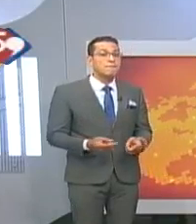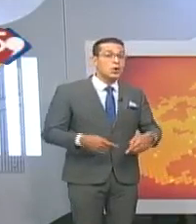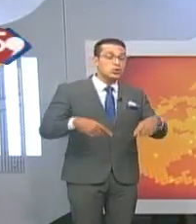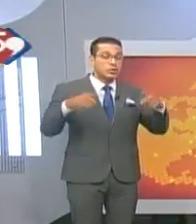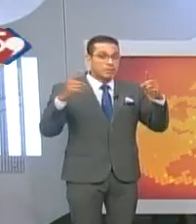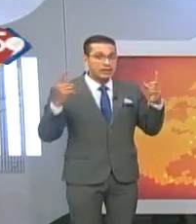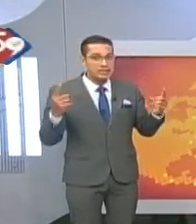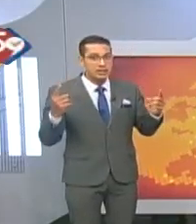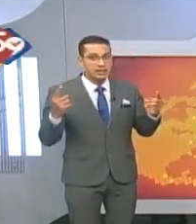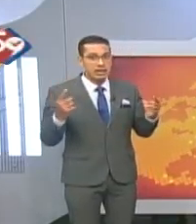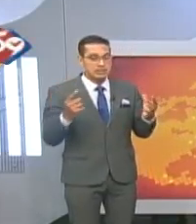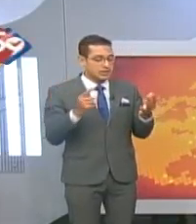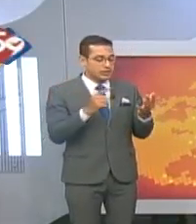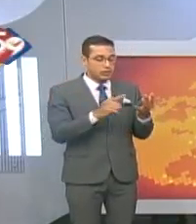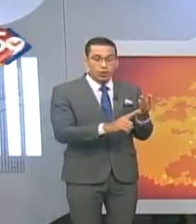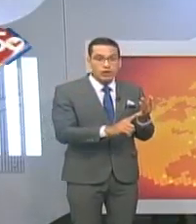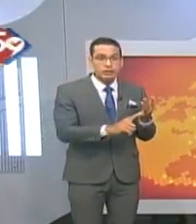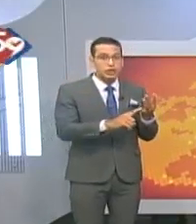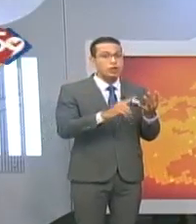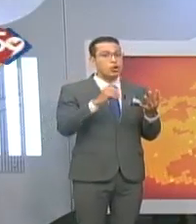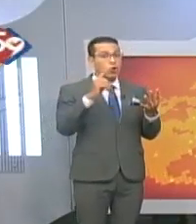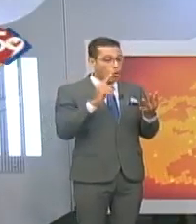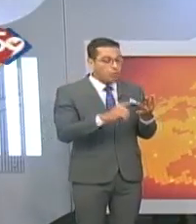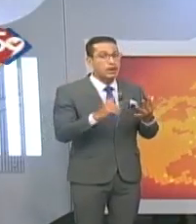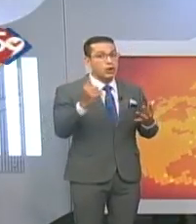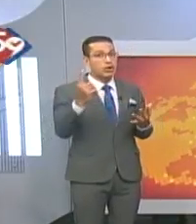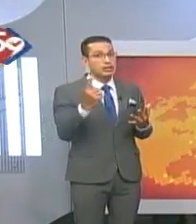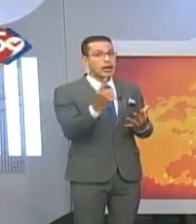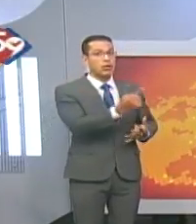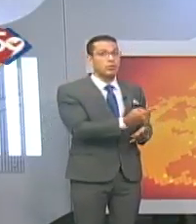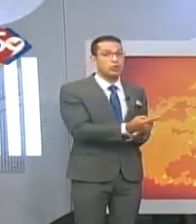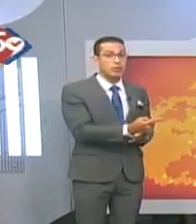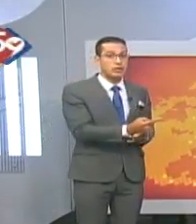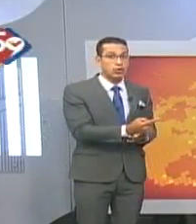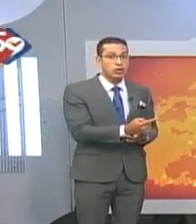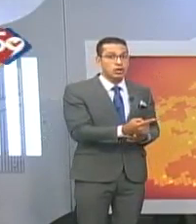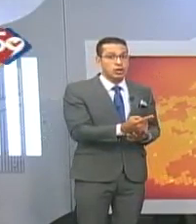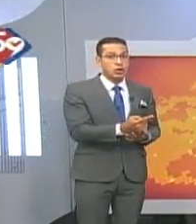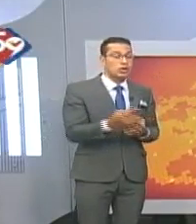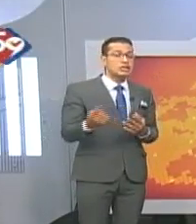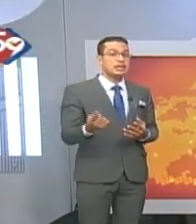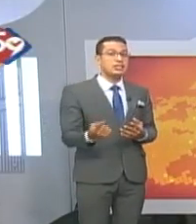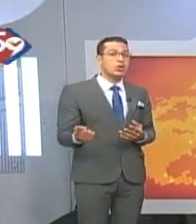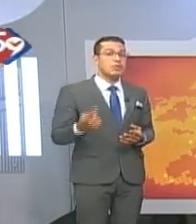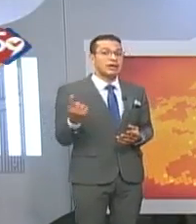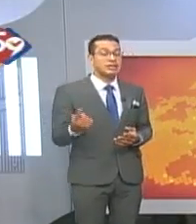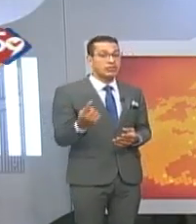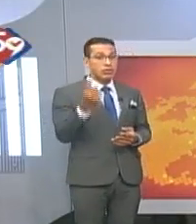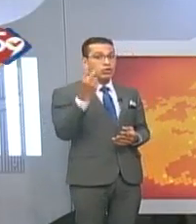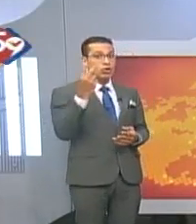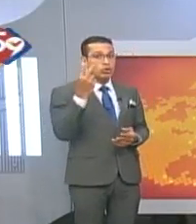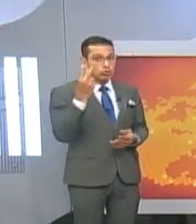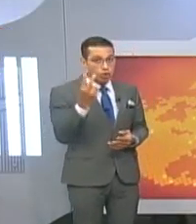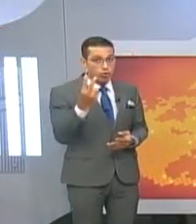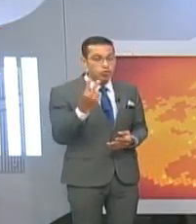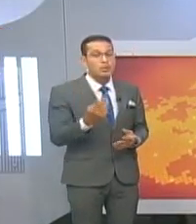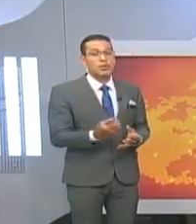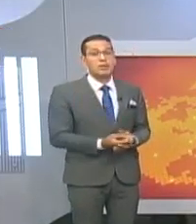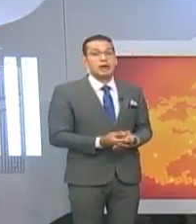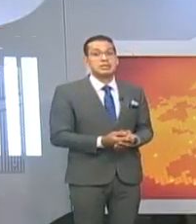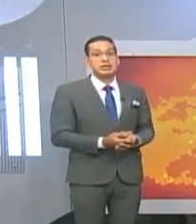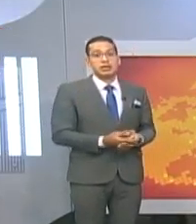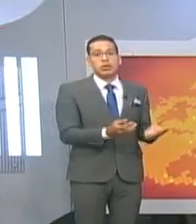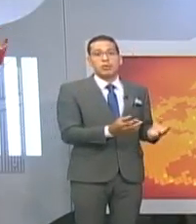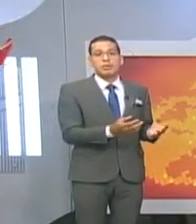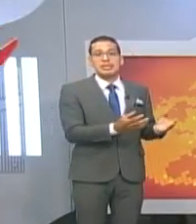son múltiples las intentonas, los golpes concretados como en 2002, los intentos de magnicidio, dos,